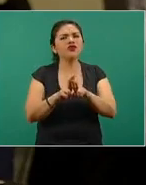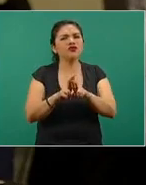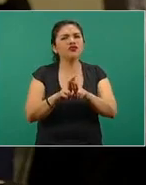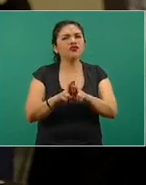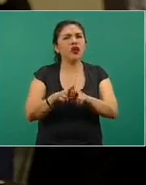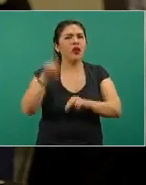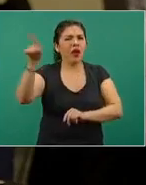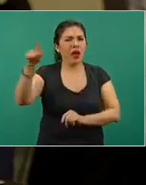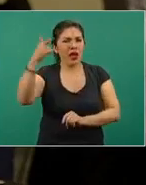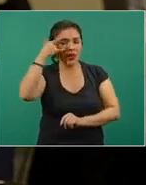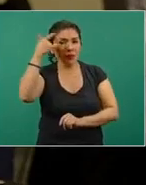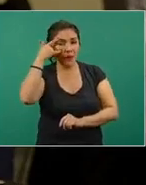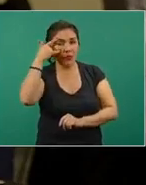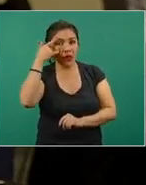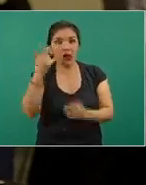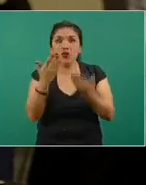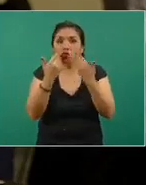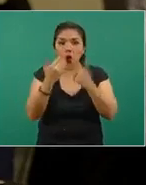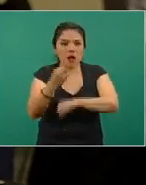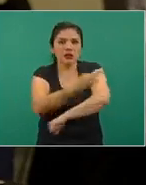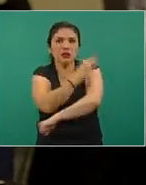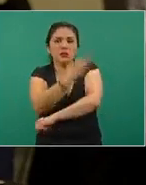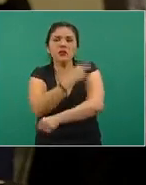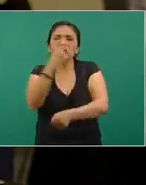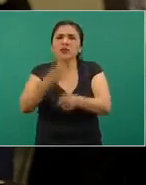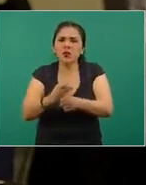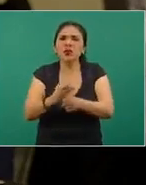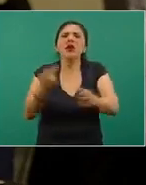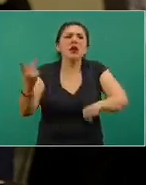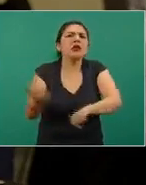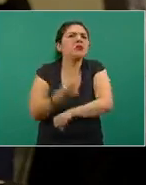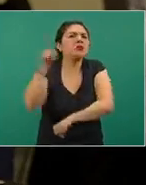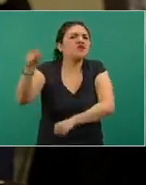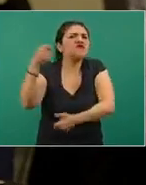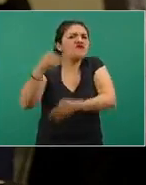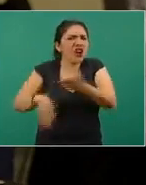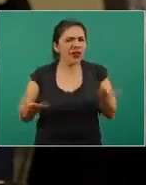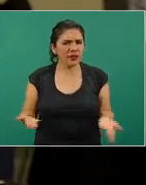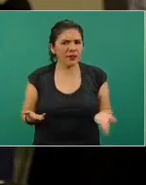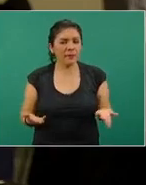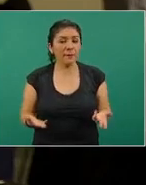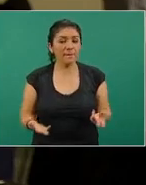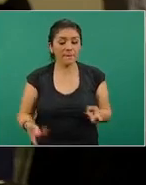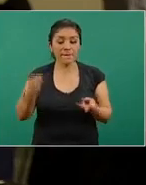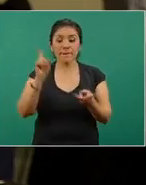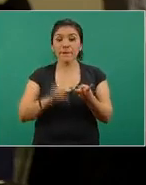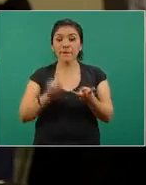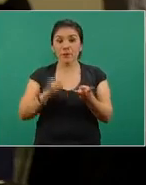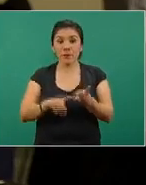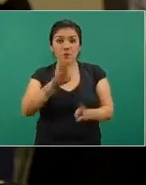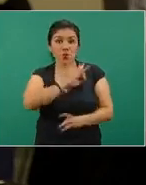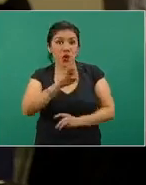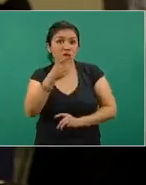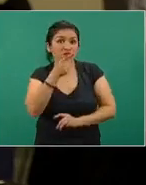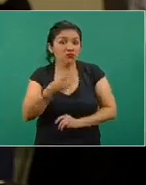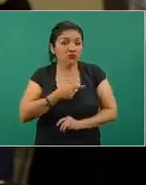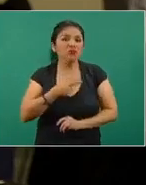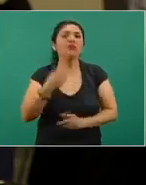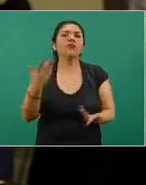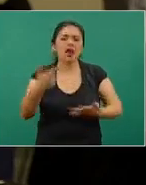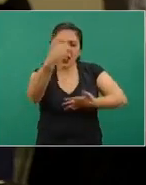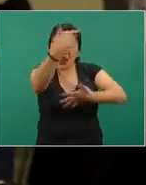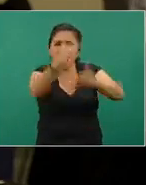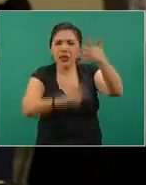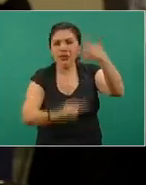de Campeche que no se han tenido la segunda dosis, nada más para saber qué pasó ahí. Una tercera, si nos pudieran dar a conocer el padrón